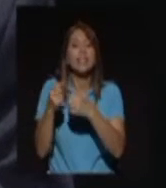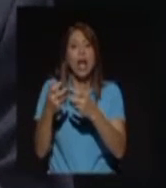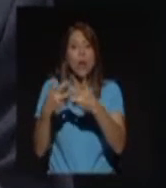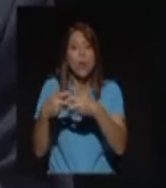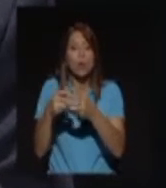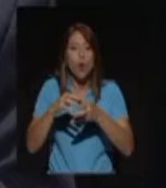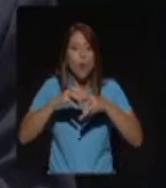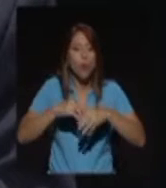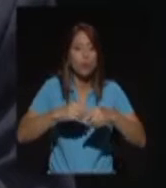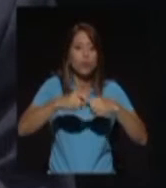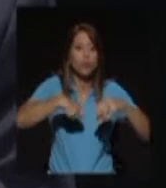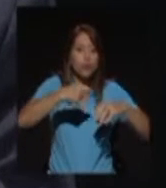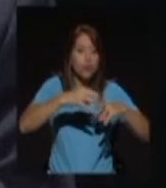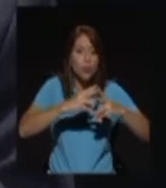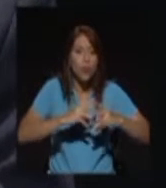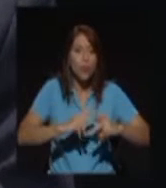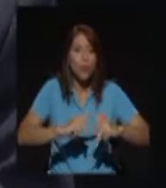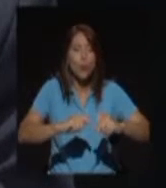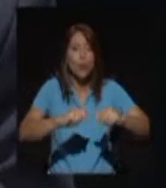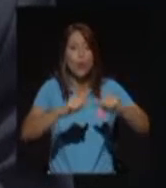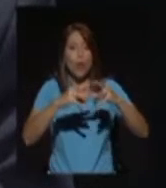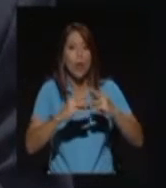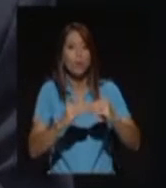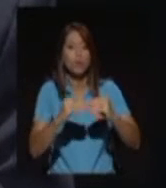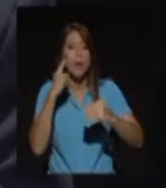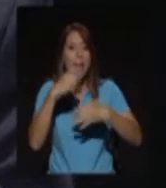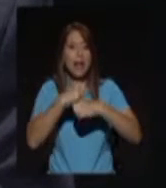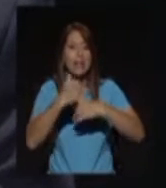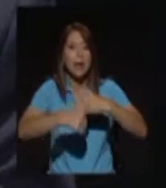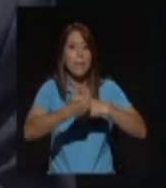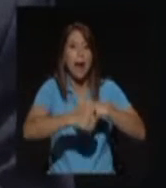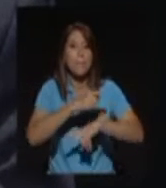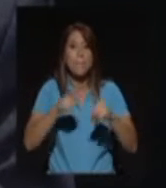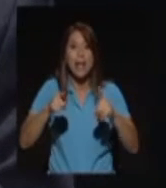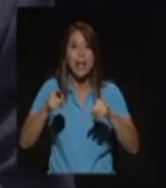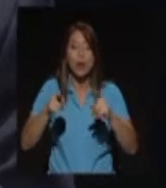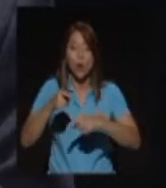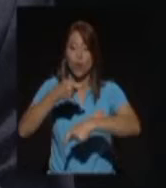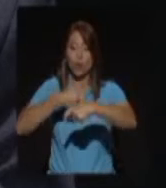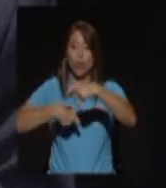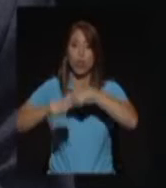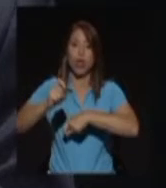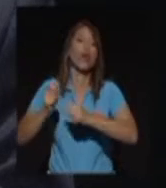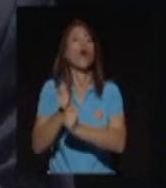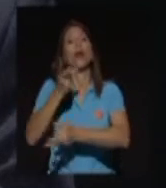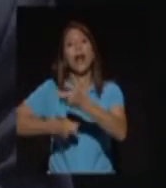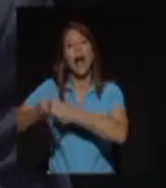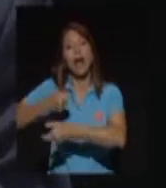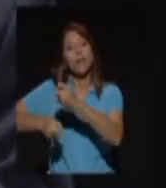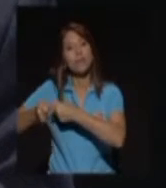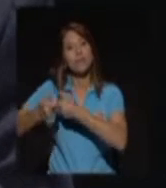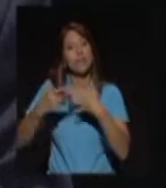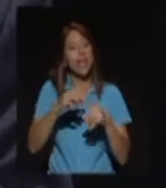para hacer el pan, ¿verdad? Pero con la producción cafetalera vino a sustituir en buena parte a la producción de trigo,